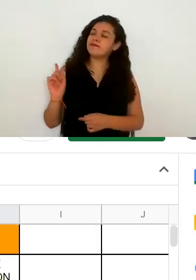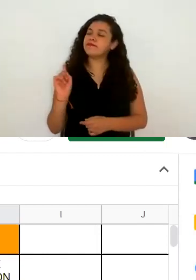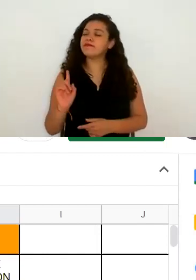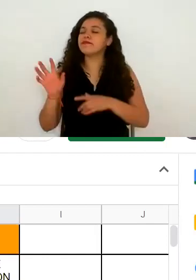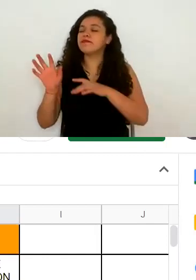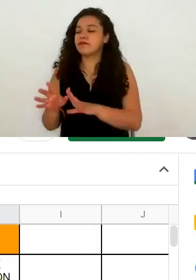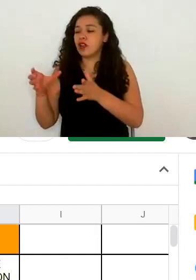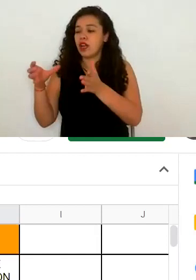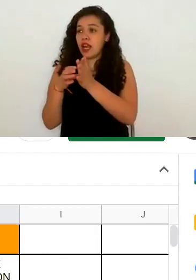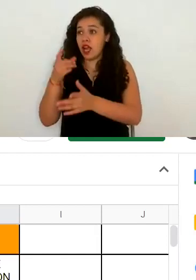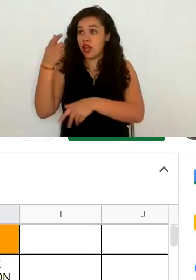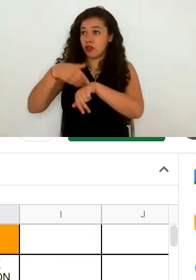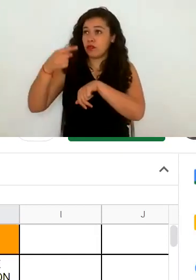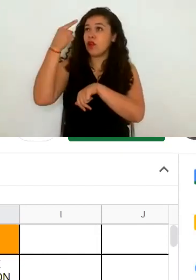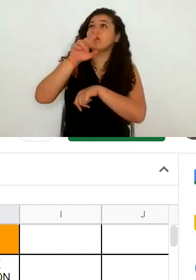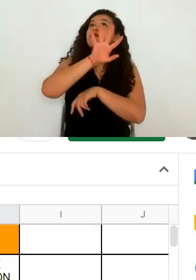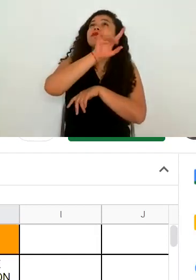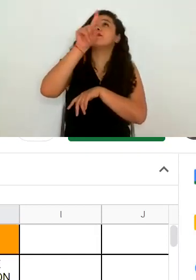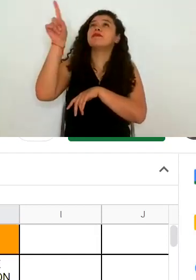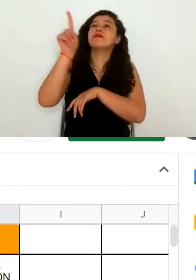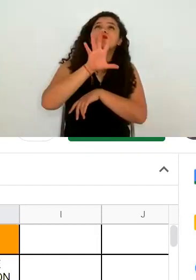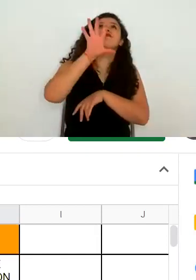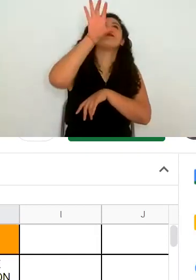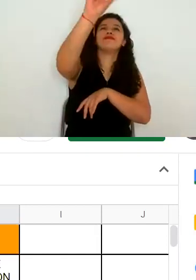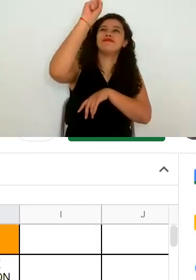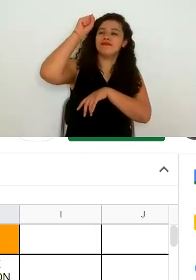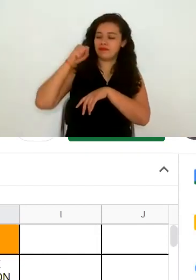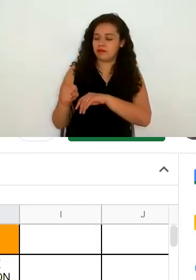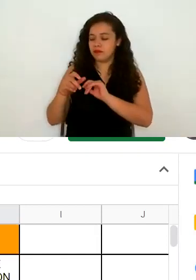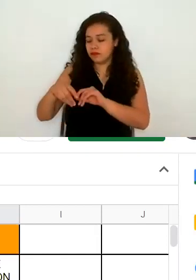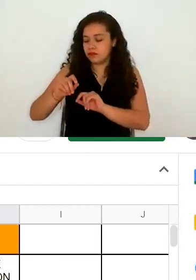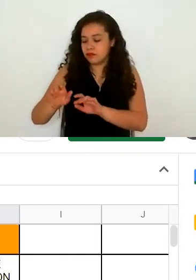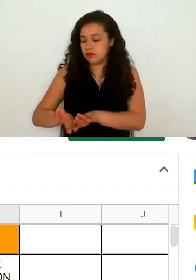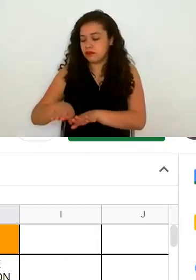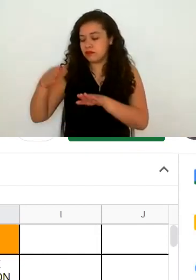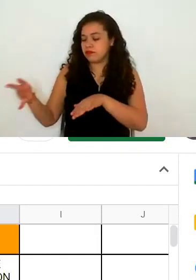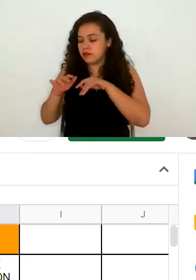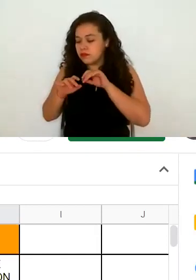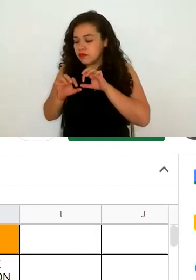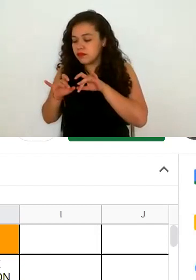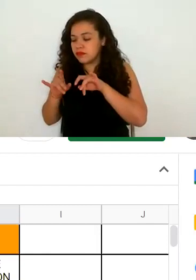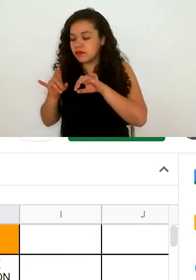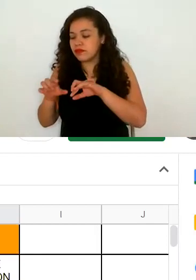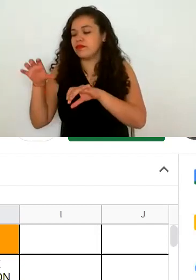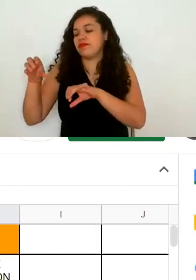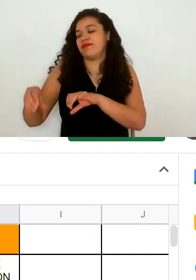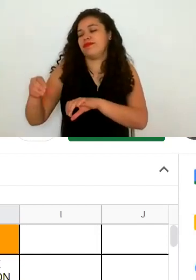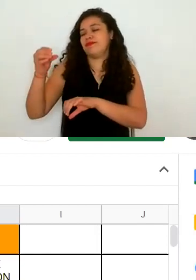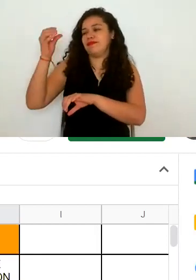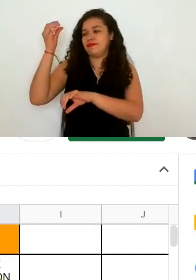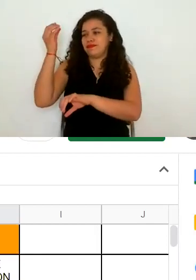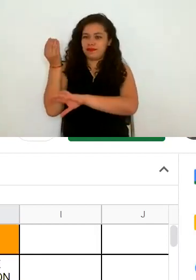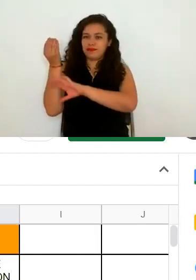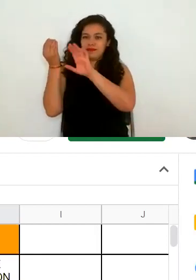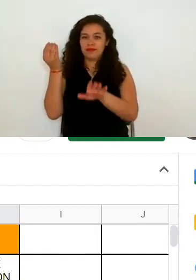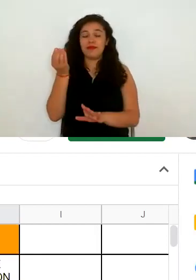resguardamos las cajas y buscamos la caja 1 para localizar el expediente, ¿no? Ahora, si ustedes hacen